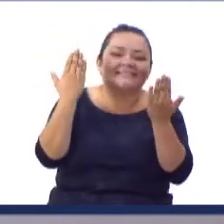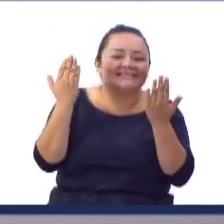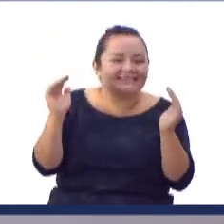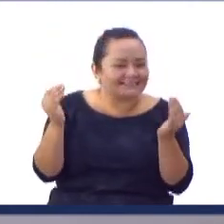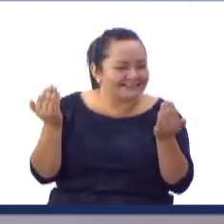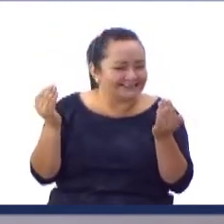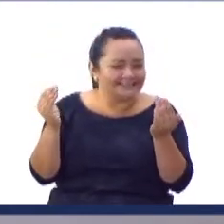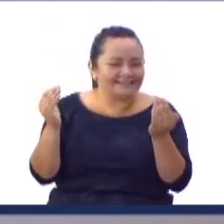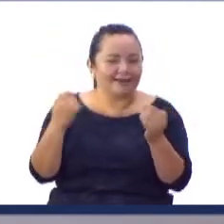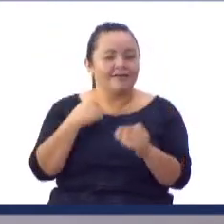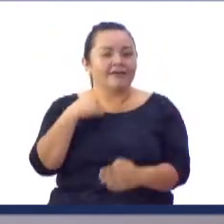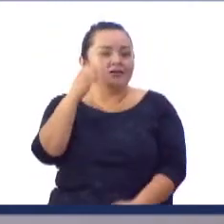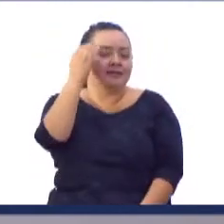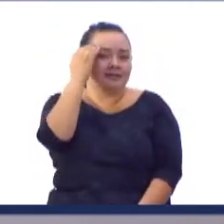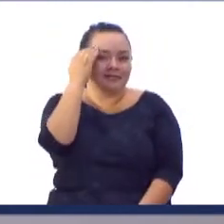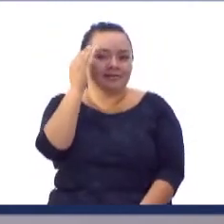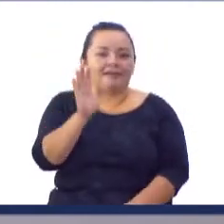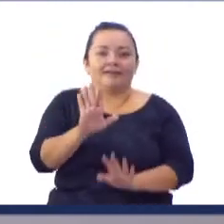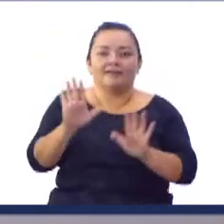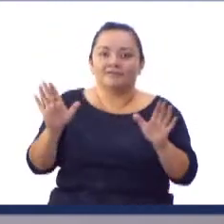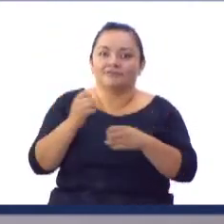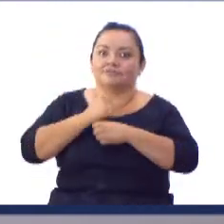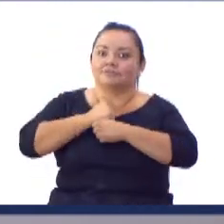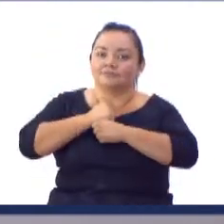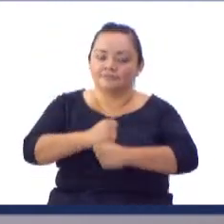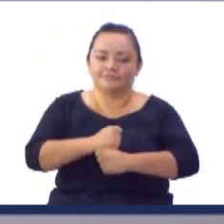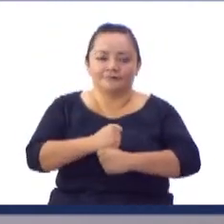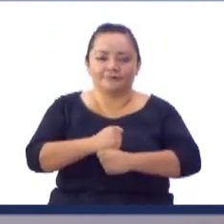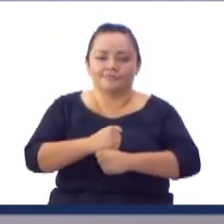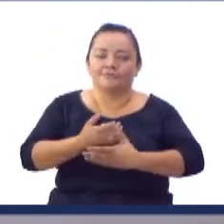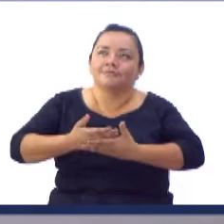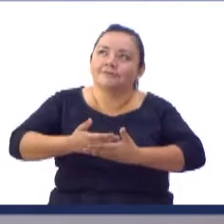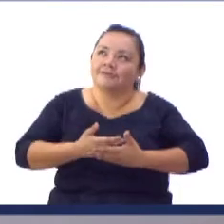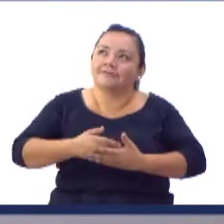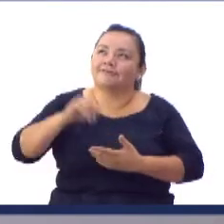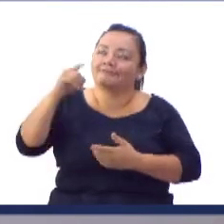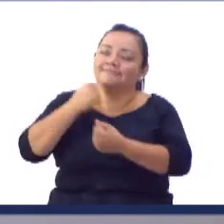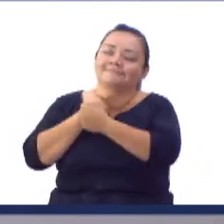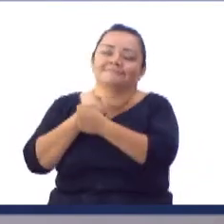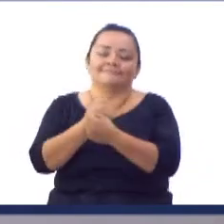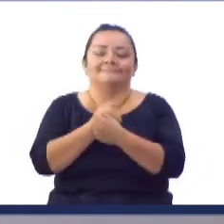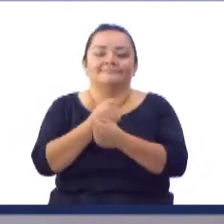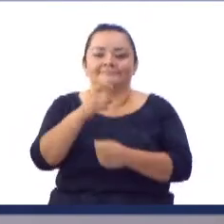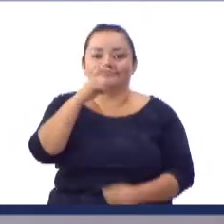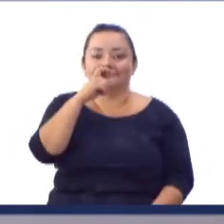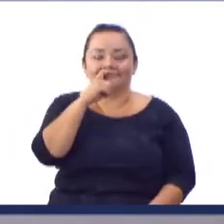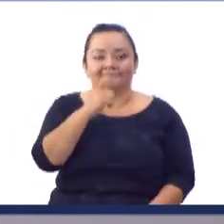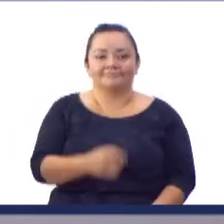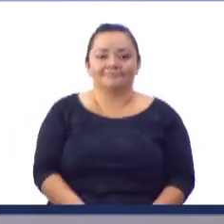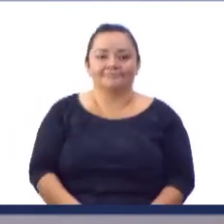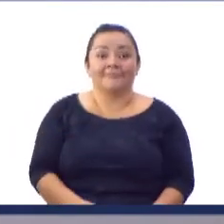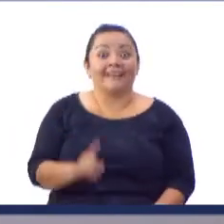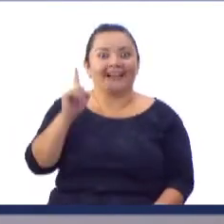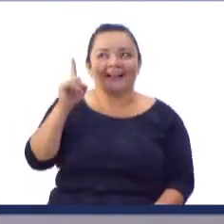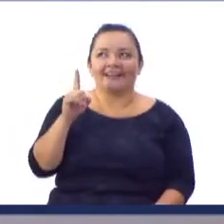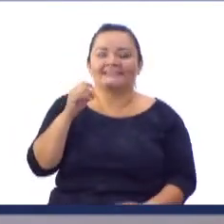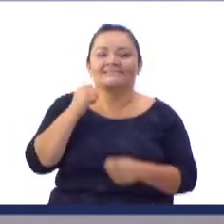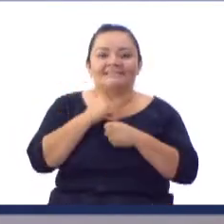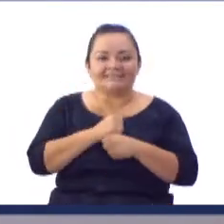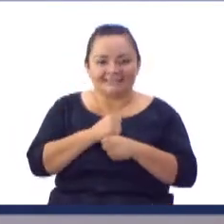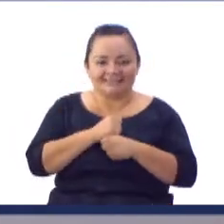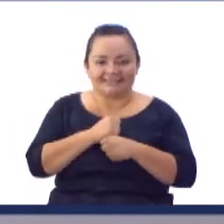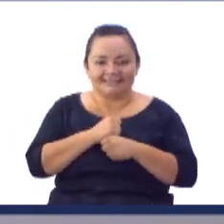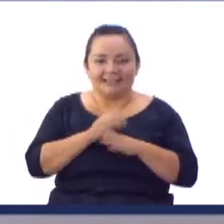saber que el josé jesús está seguro que él era un hijo amado por parte de su padre él estaba seguro